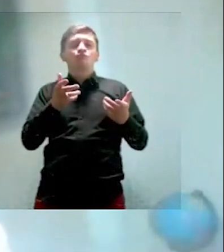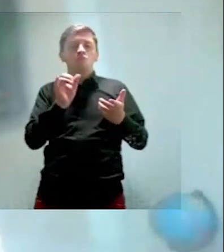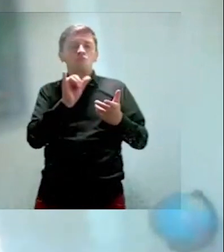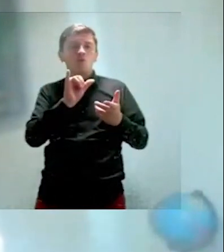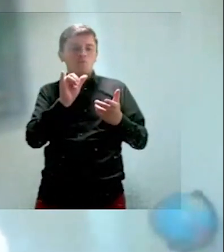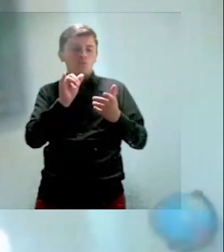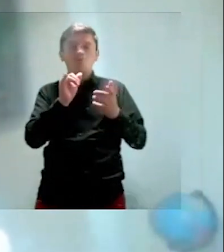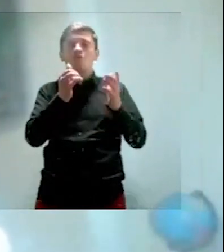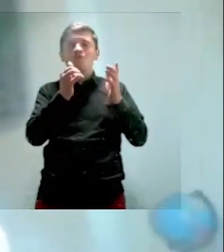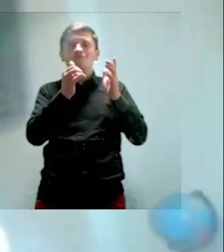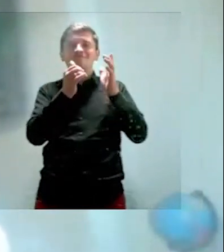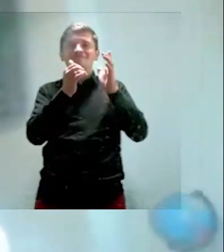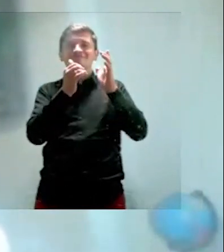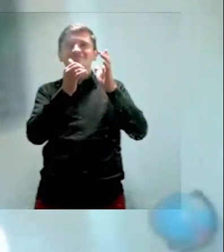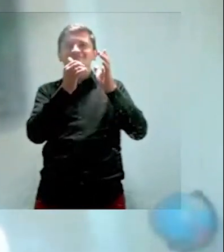o habrá